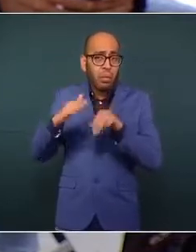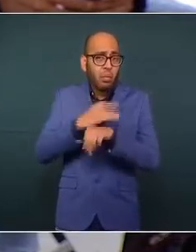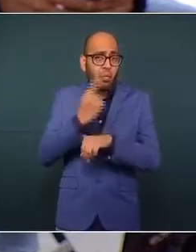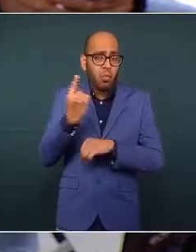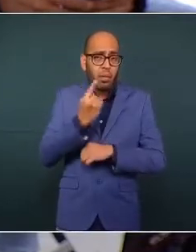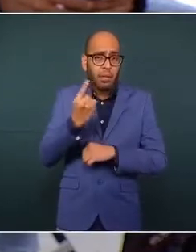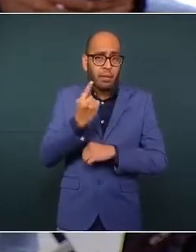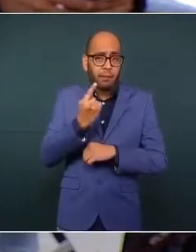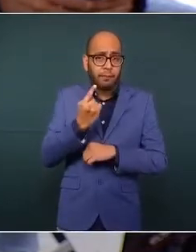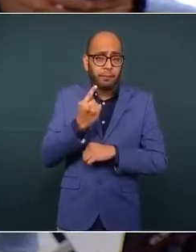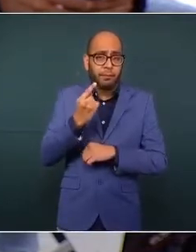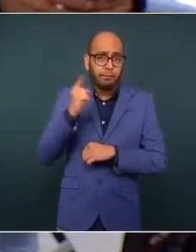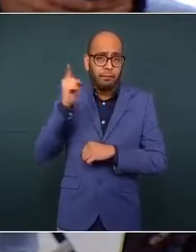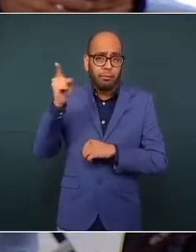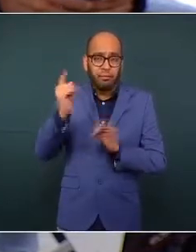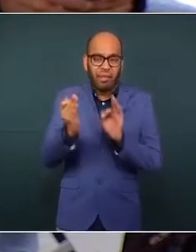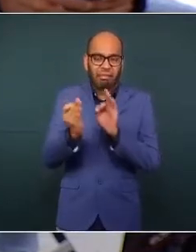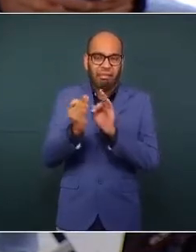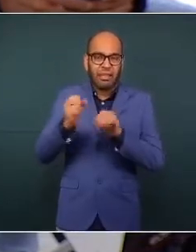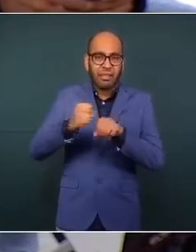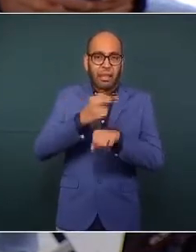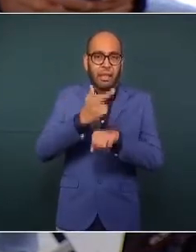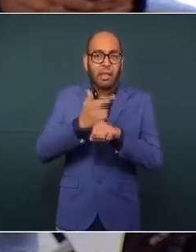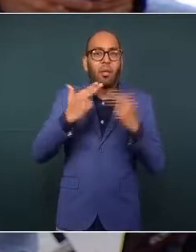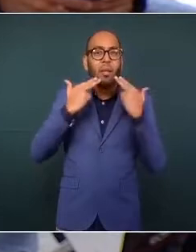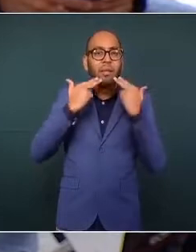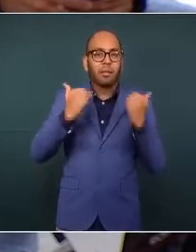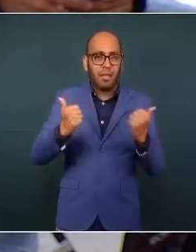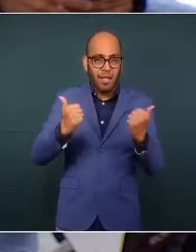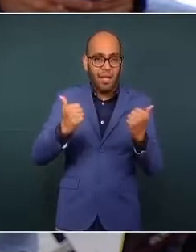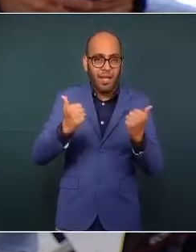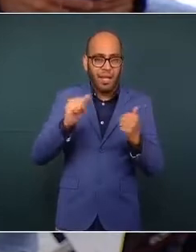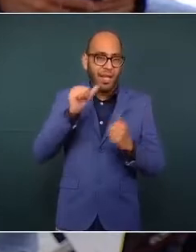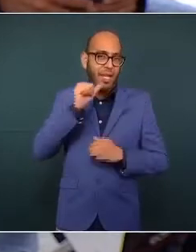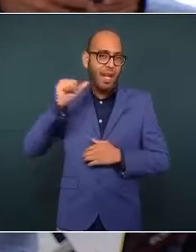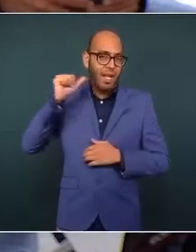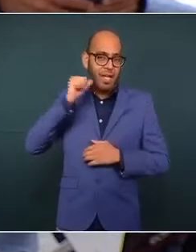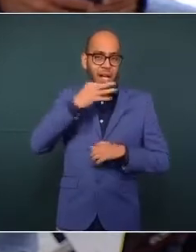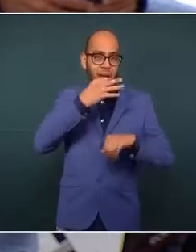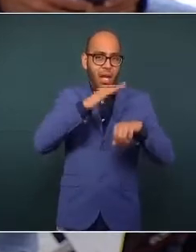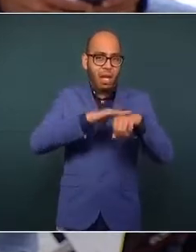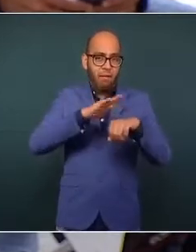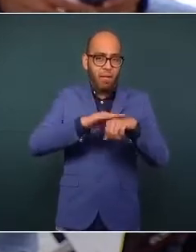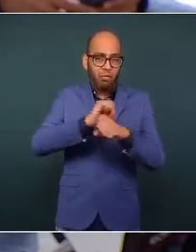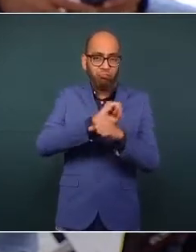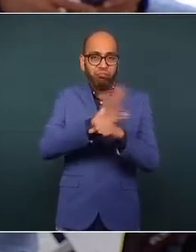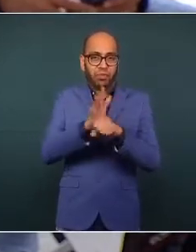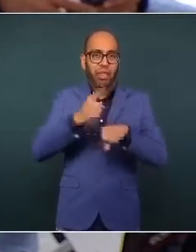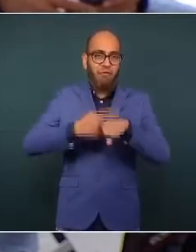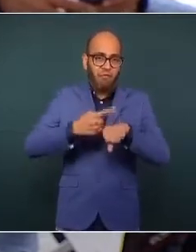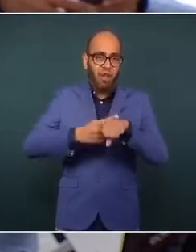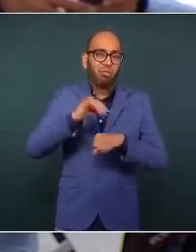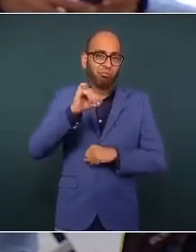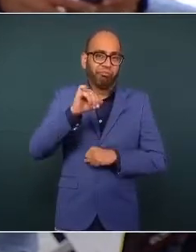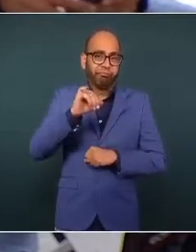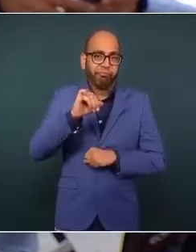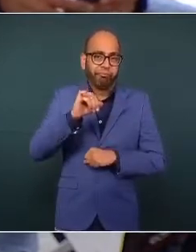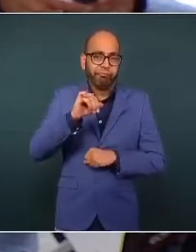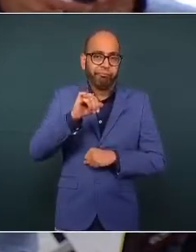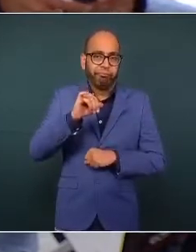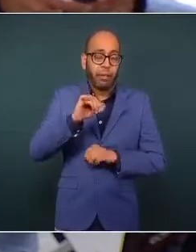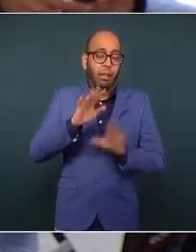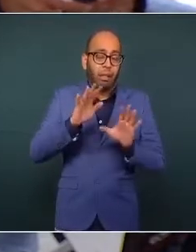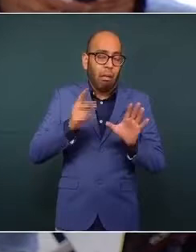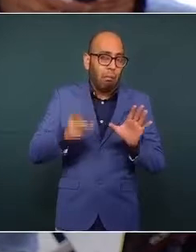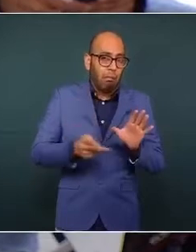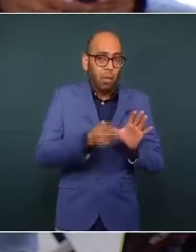preventiva, porque estuvo cerca del secretario de Hacienda, quien anunció que dio positivo pues a la prueba de COVID. Entonces, nada más saber si estas conferencias se